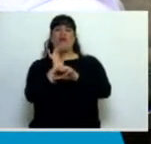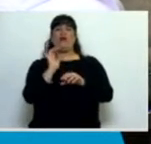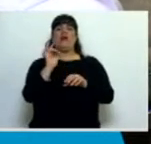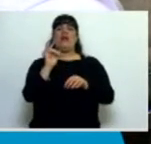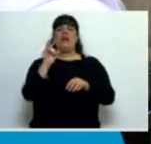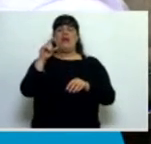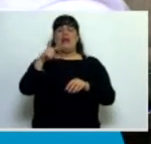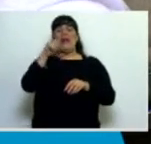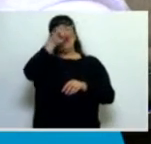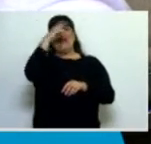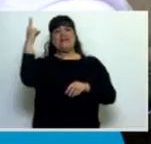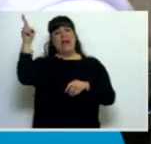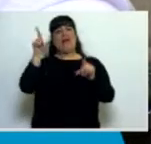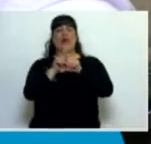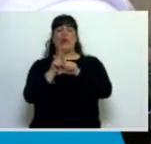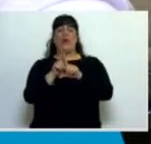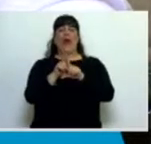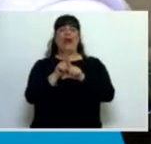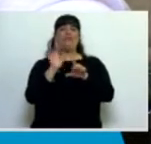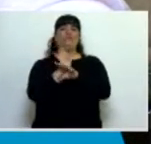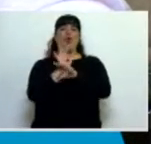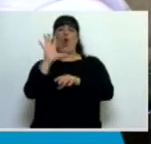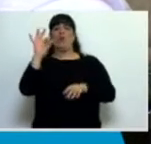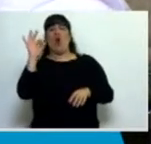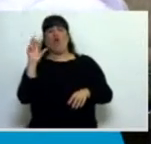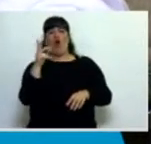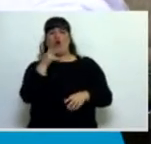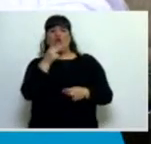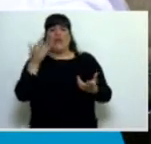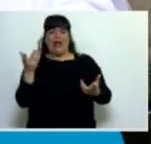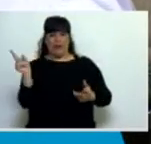debe ser un Estado bobo. Y me voy a permitir